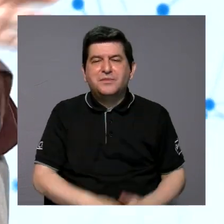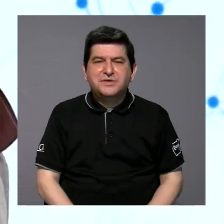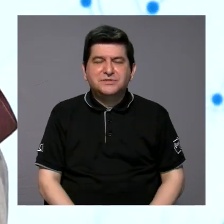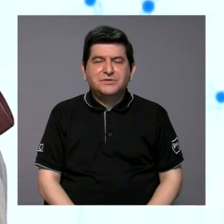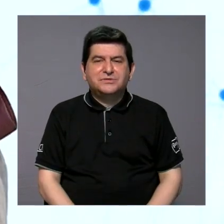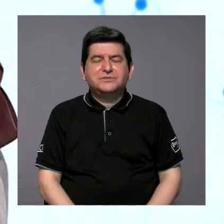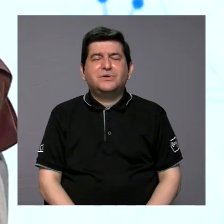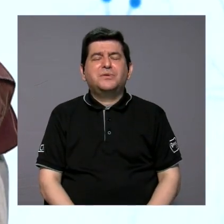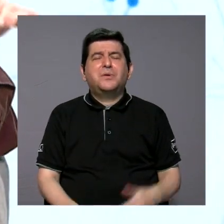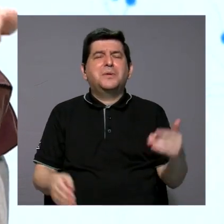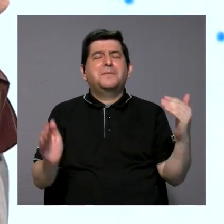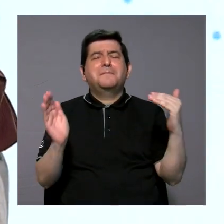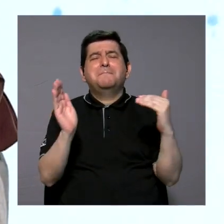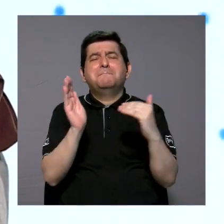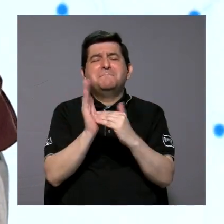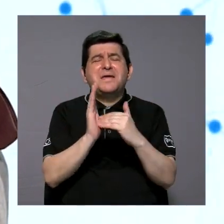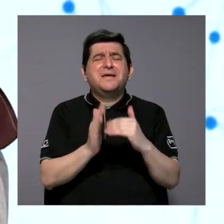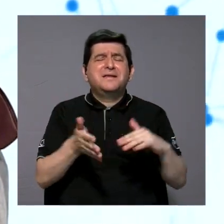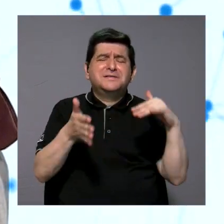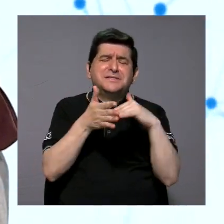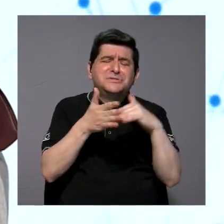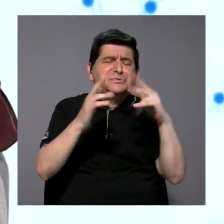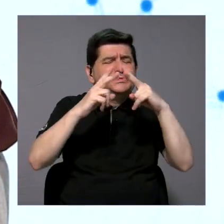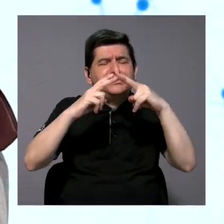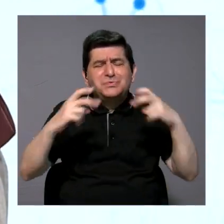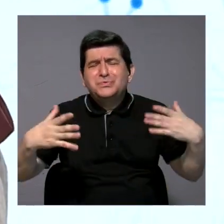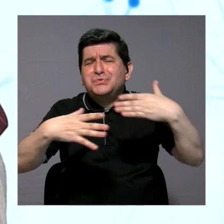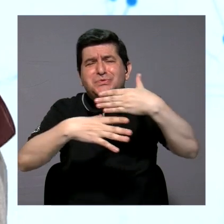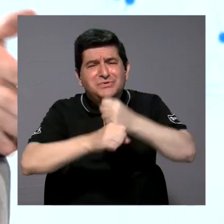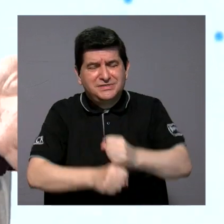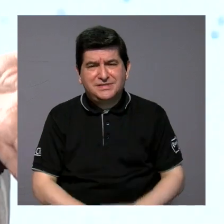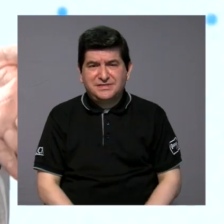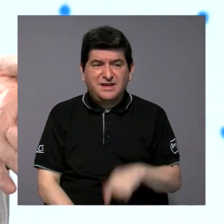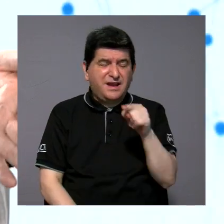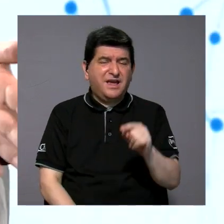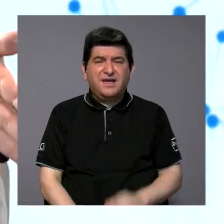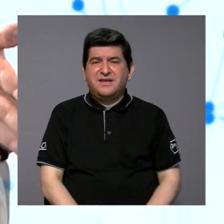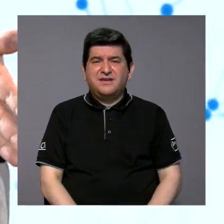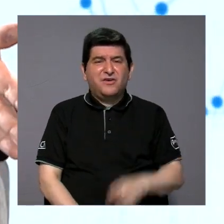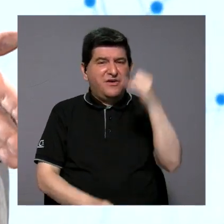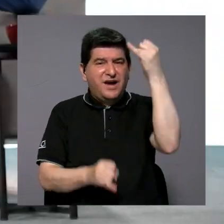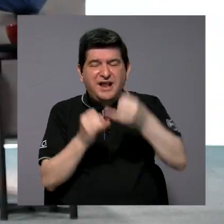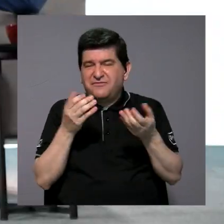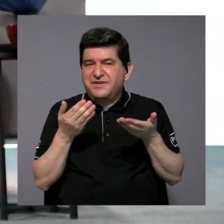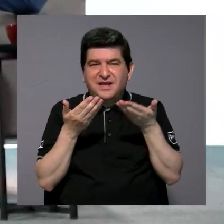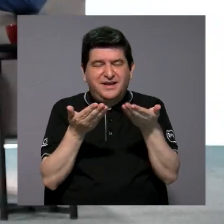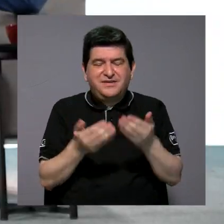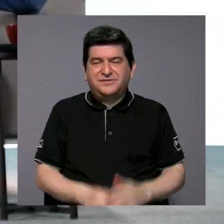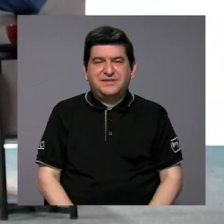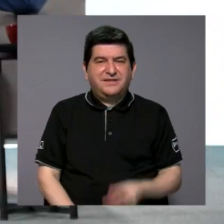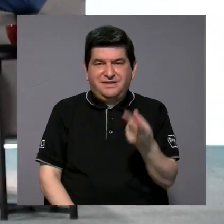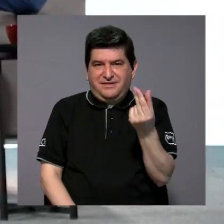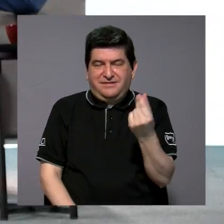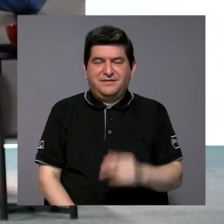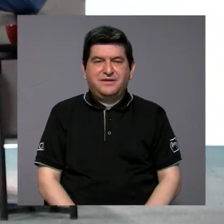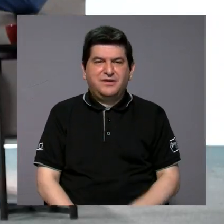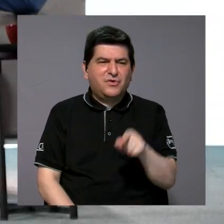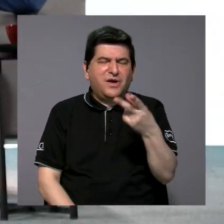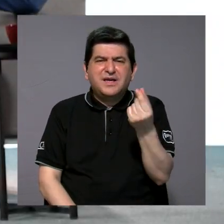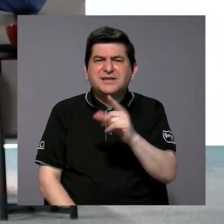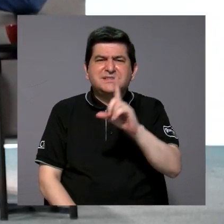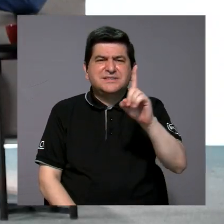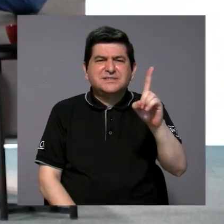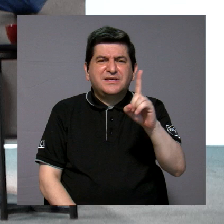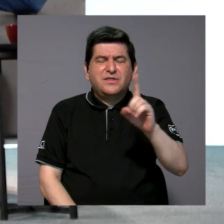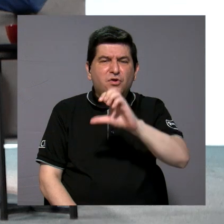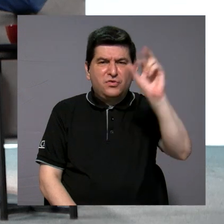miles de estudios y miles de análisis y cosas que no van a llegar al final. ¿De dónde vienen esos fondos, Jaime? En Costa Rica